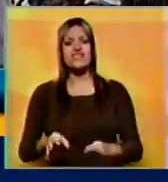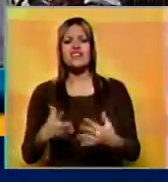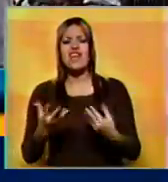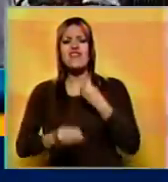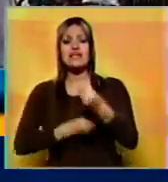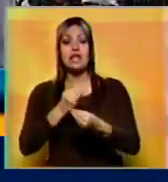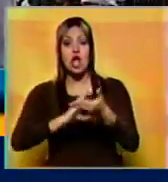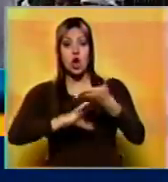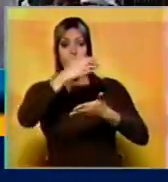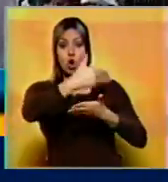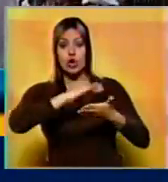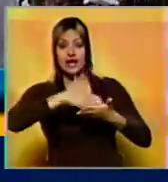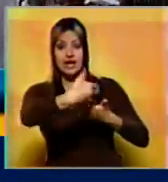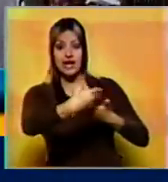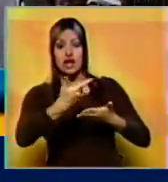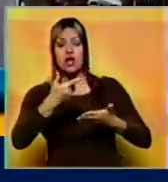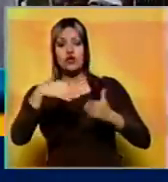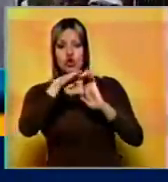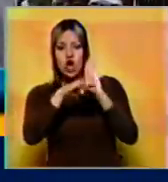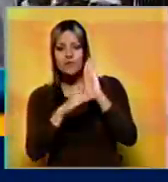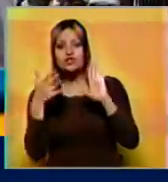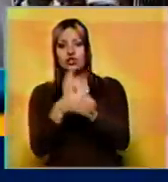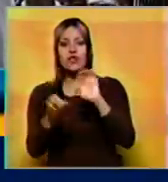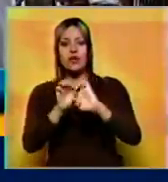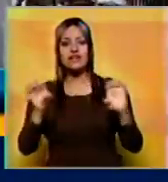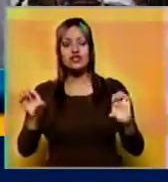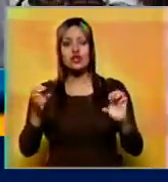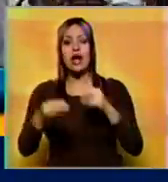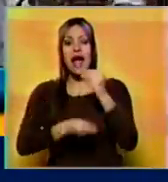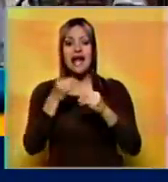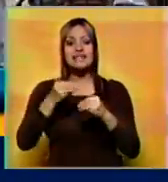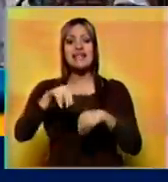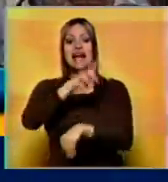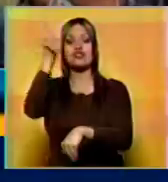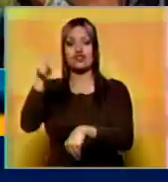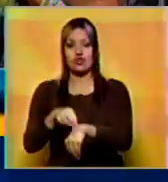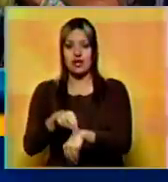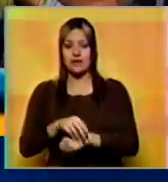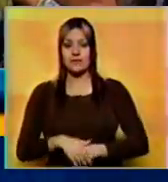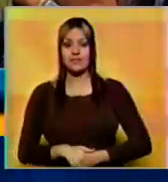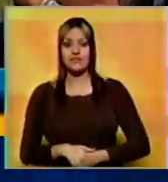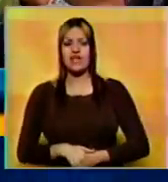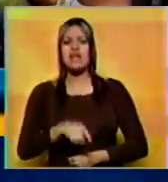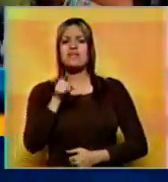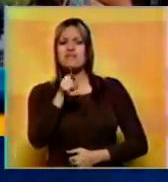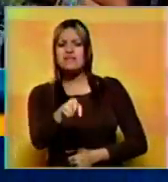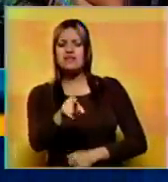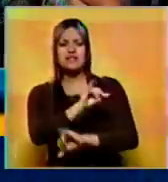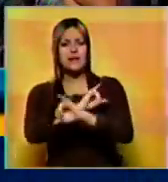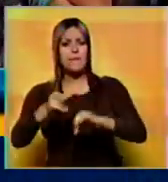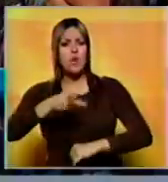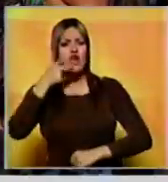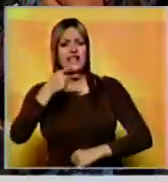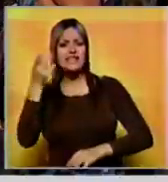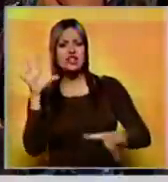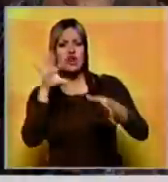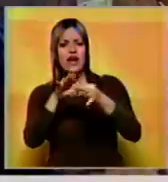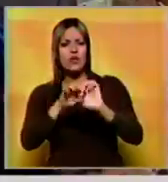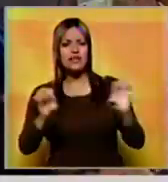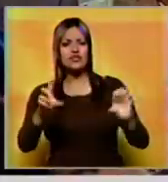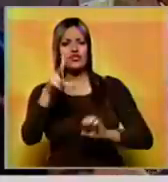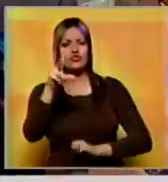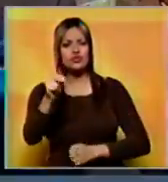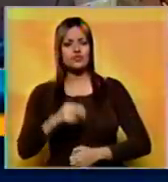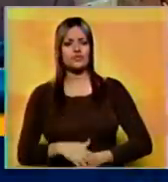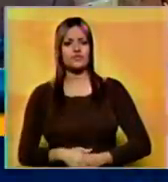el currículo bolivariano de educación que fue aplicado y presentado por el Ejecutivo Nacional. Él instó a que se desligue la política de la educación.